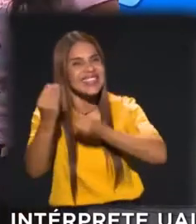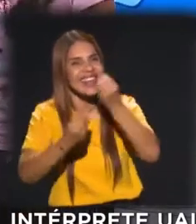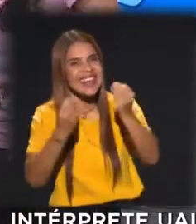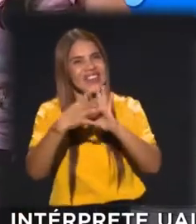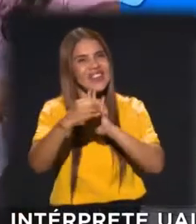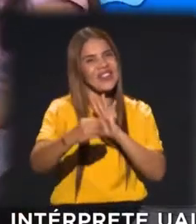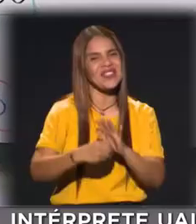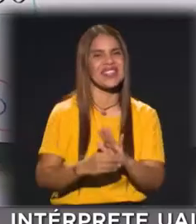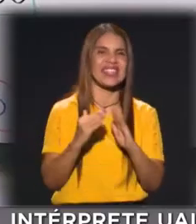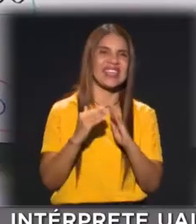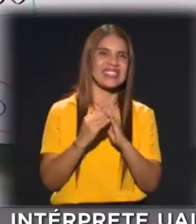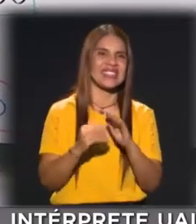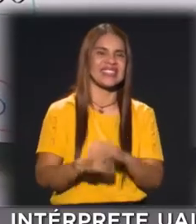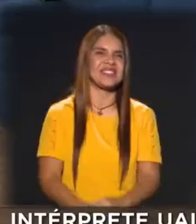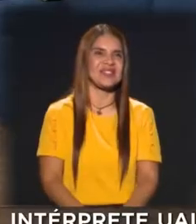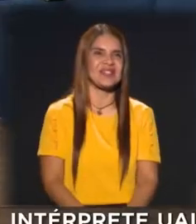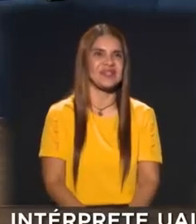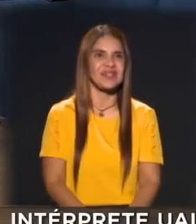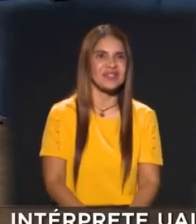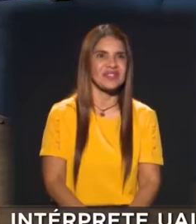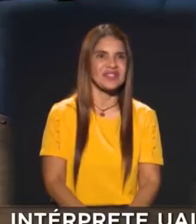ver. Una.